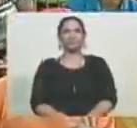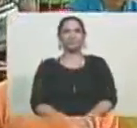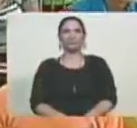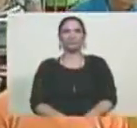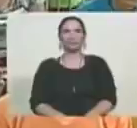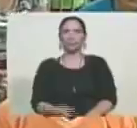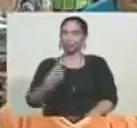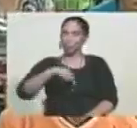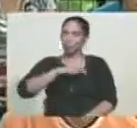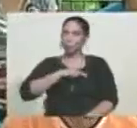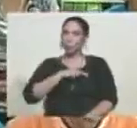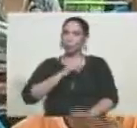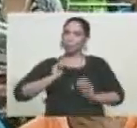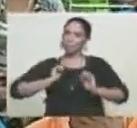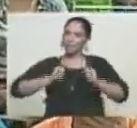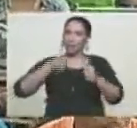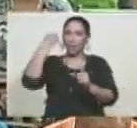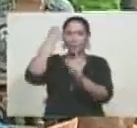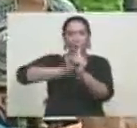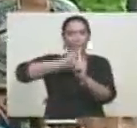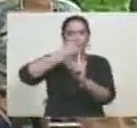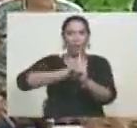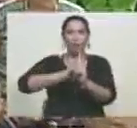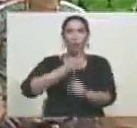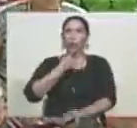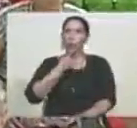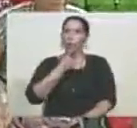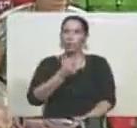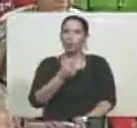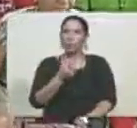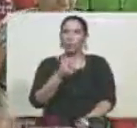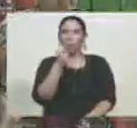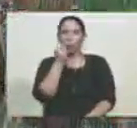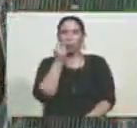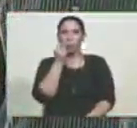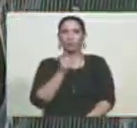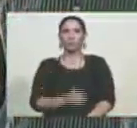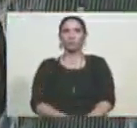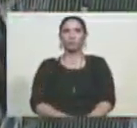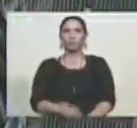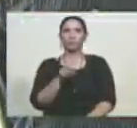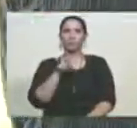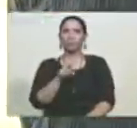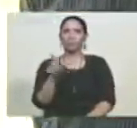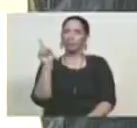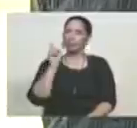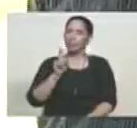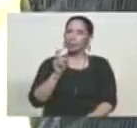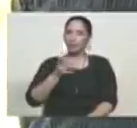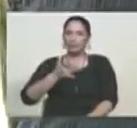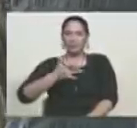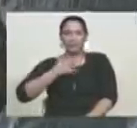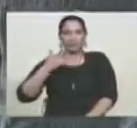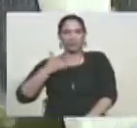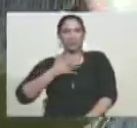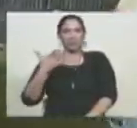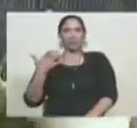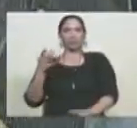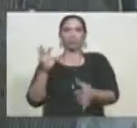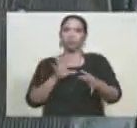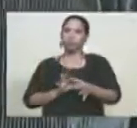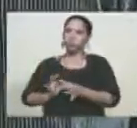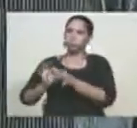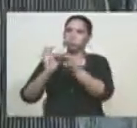Emprendimos esta batalla, mi comandante, como lo dijo el camarada Albornio, por esa necesidad, ese sentimiento de unidad. Y